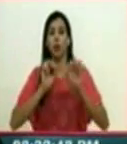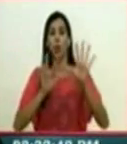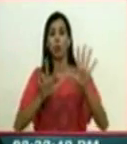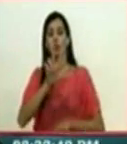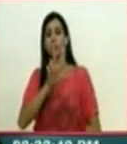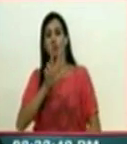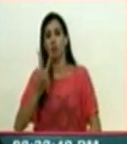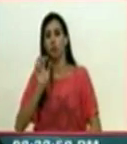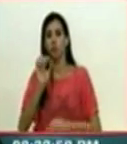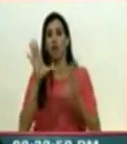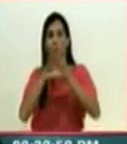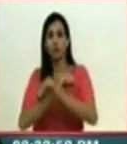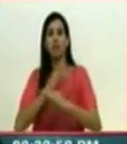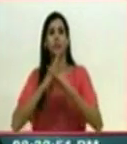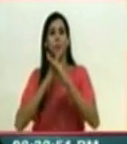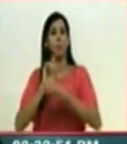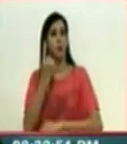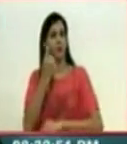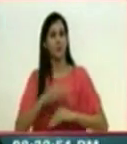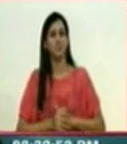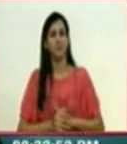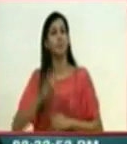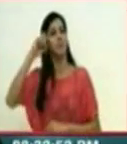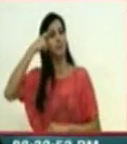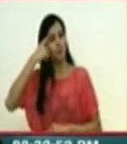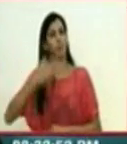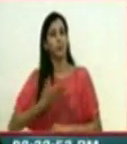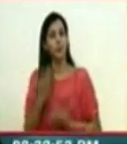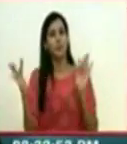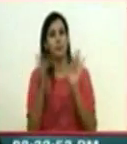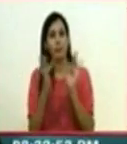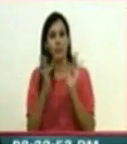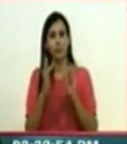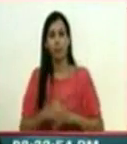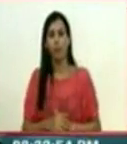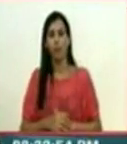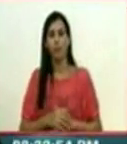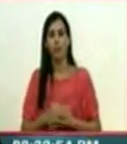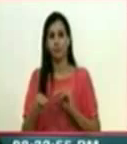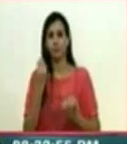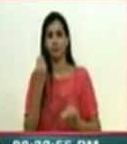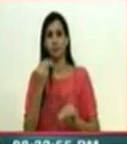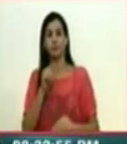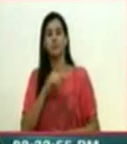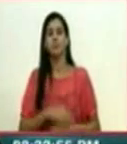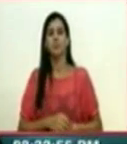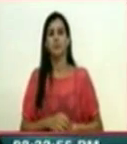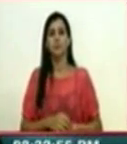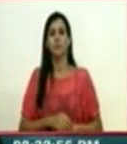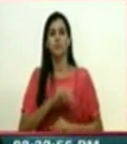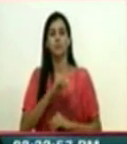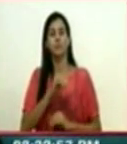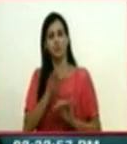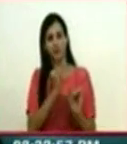8:32 de la noche, María, es momento de realizar nuestra primera pausa. Les recordamos a nuestros televidentes que nos pueden escribir a través de nuestro portal web